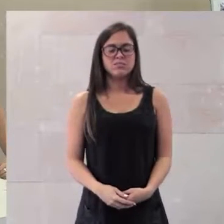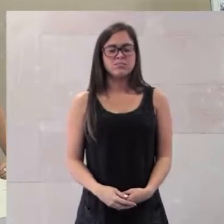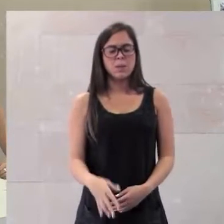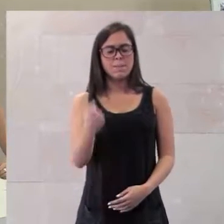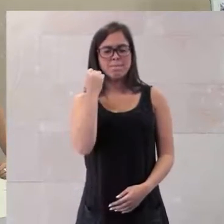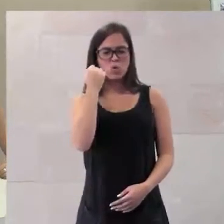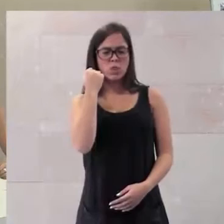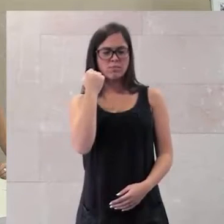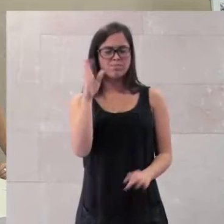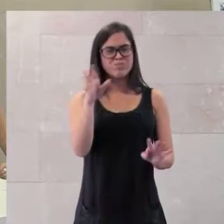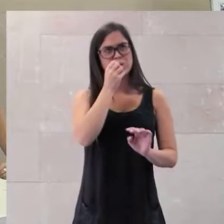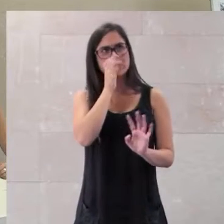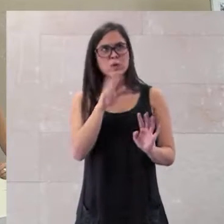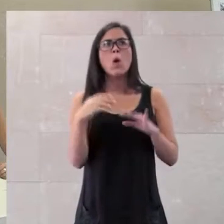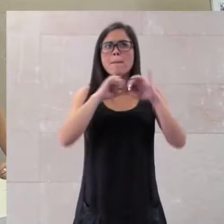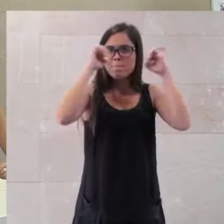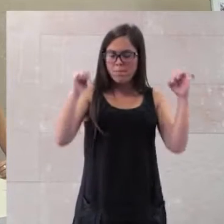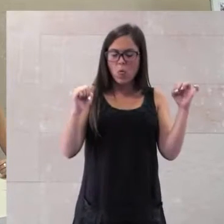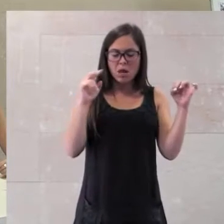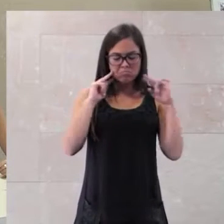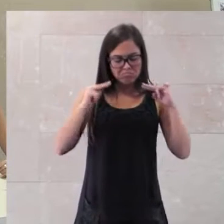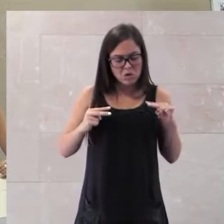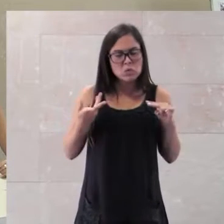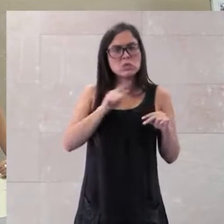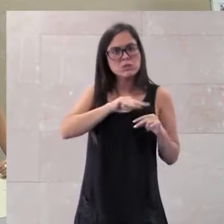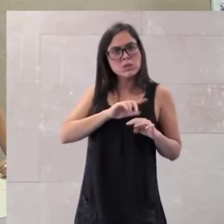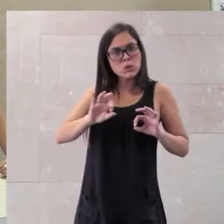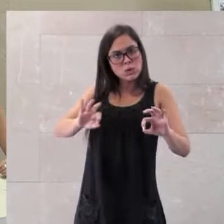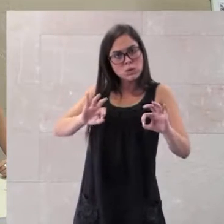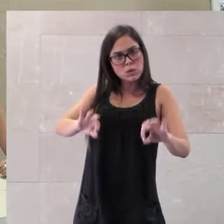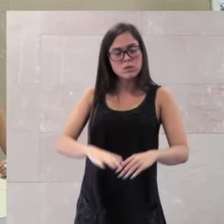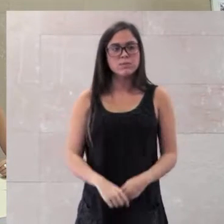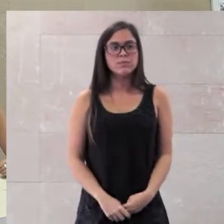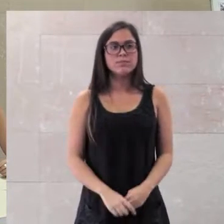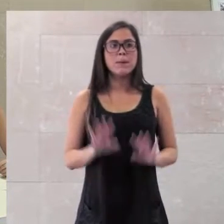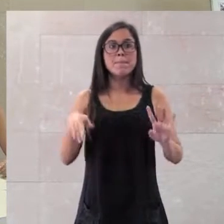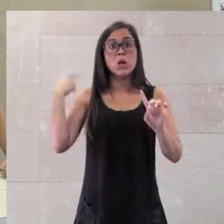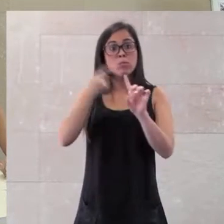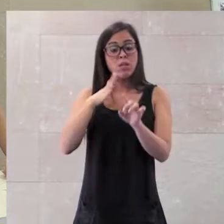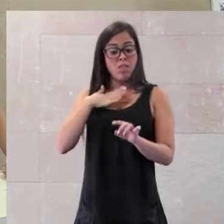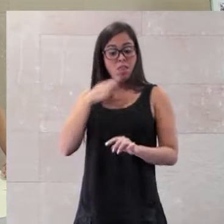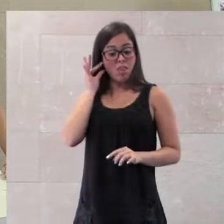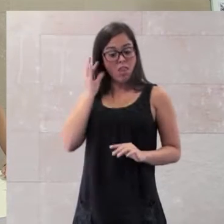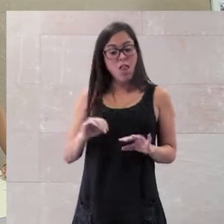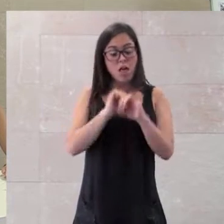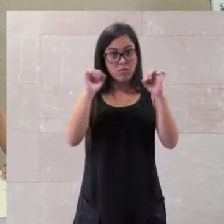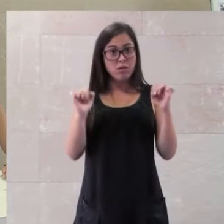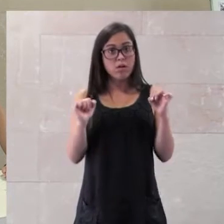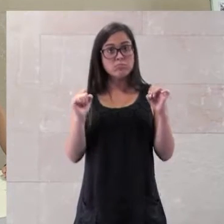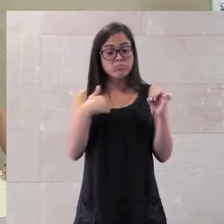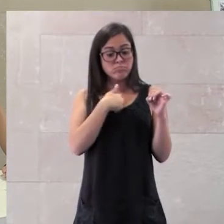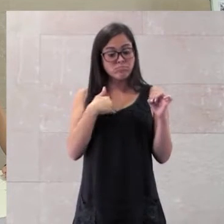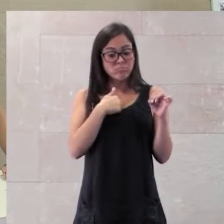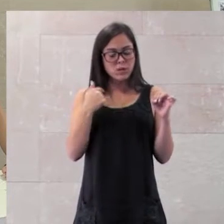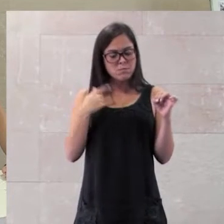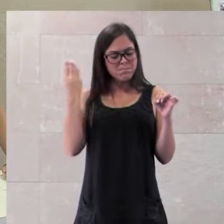poder, bueno, yo me veo empoderada, es como yo me siento, pero mi objetivo como mujer empoderada, pues sé que lo